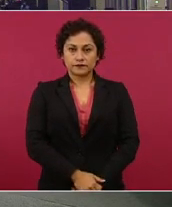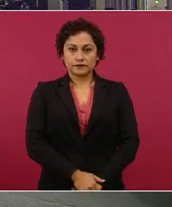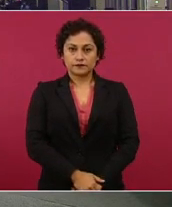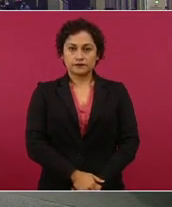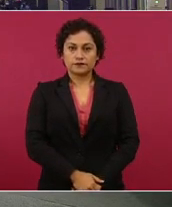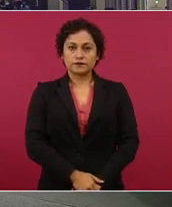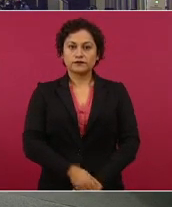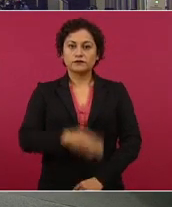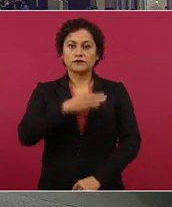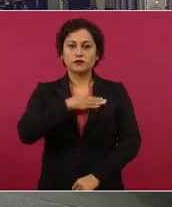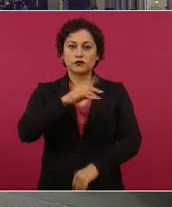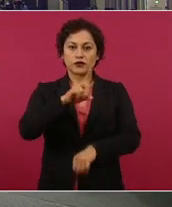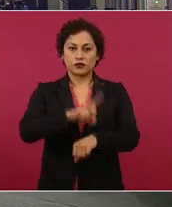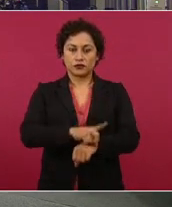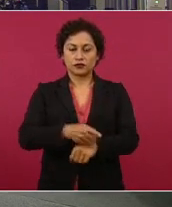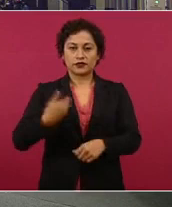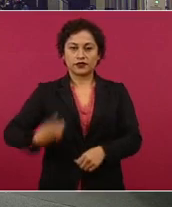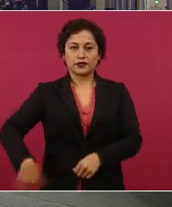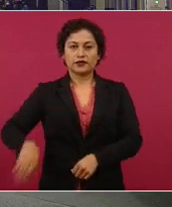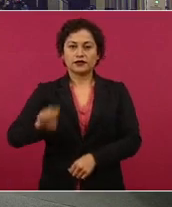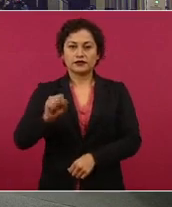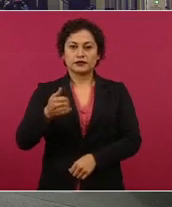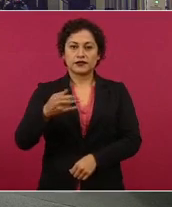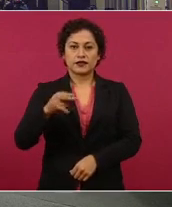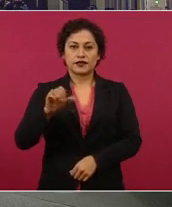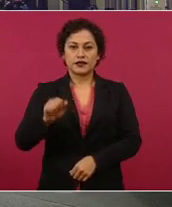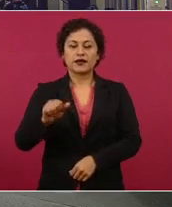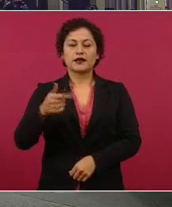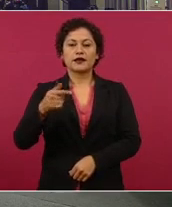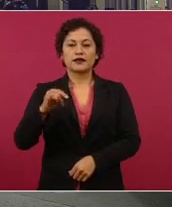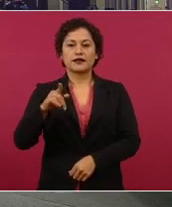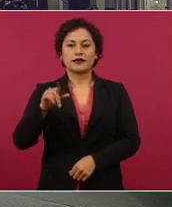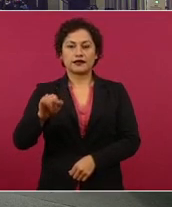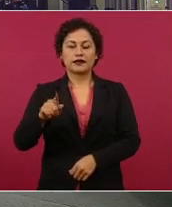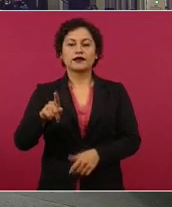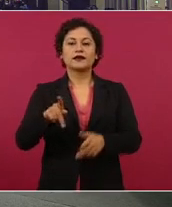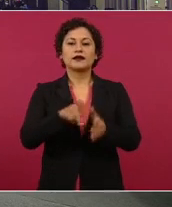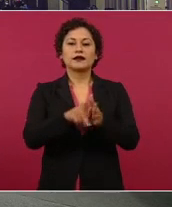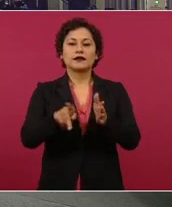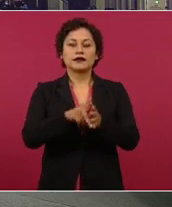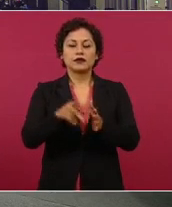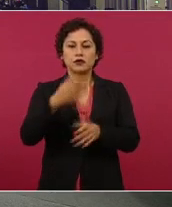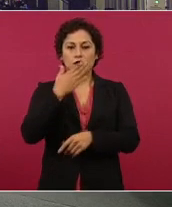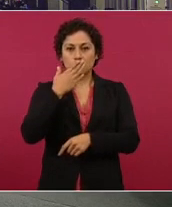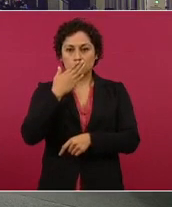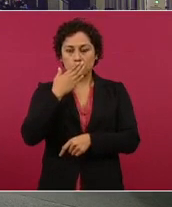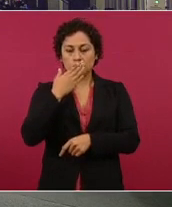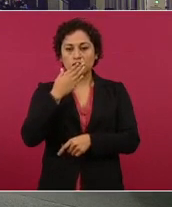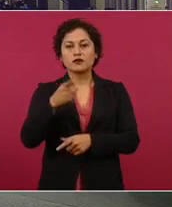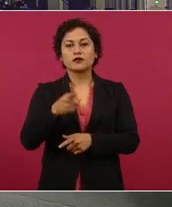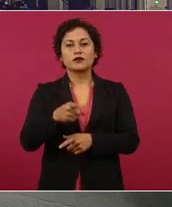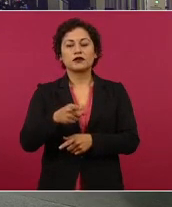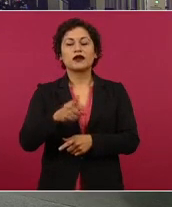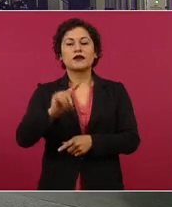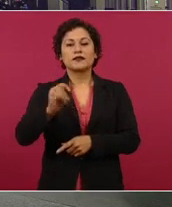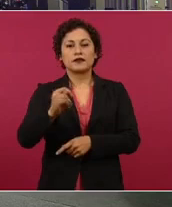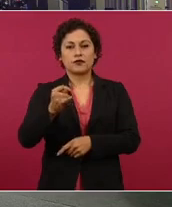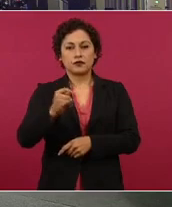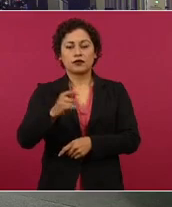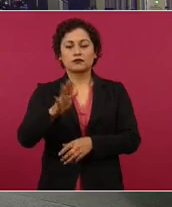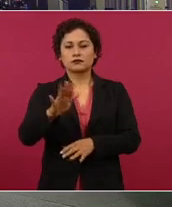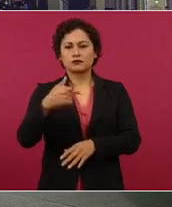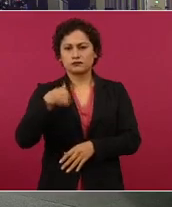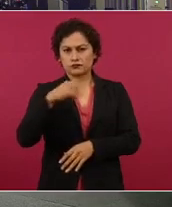Buenos días, presidente. Gracias, Shaila Rosagel, corresponsal de Grupo Gili, El Imparcial de Sonora, la Crónica de Mexicali y Frontera de Tijuana.